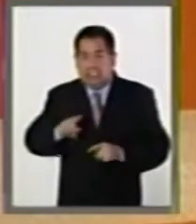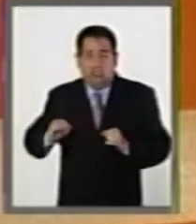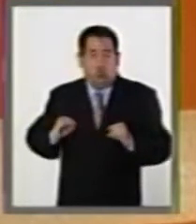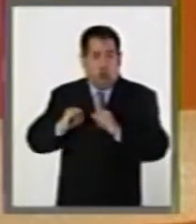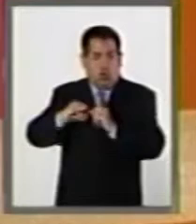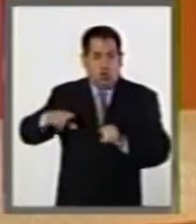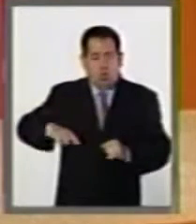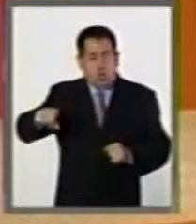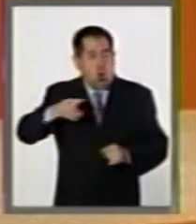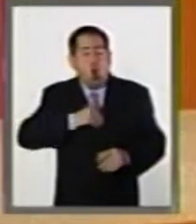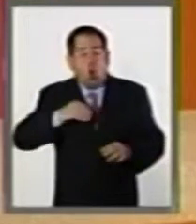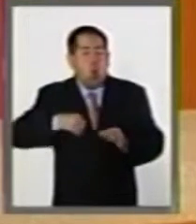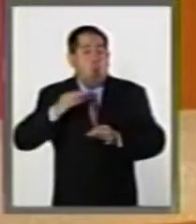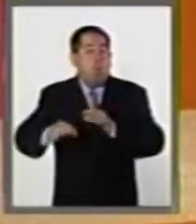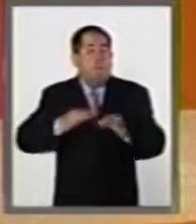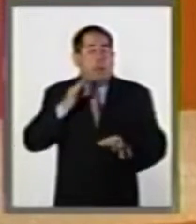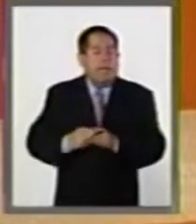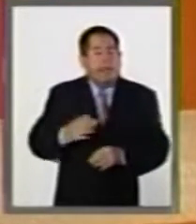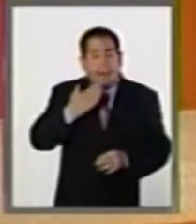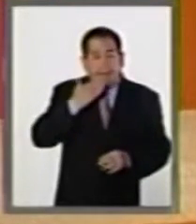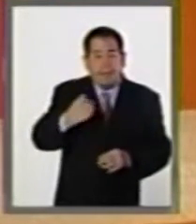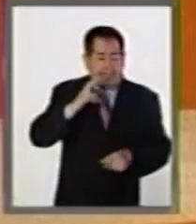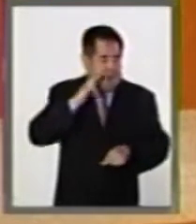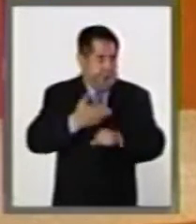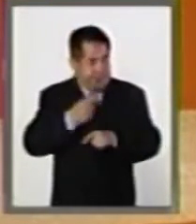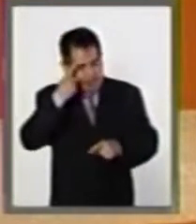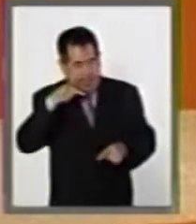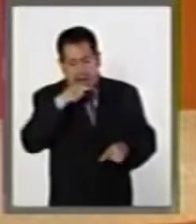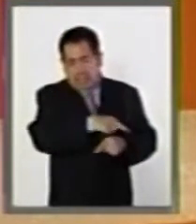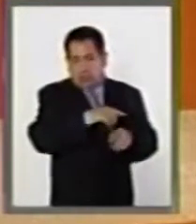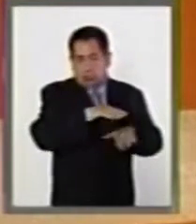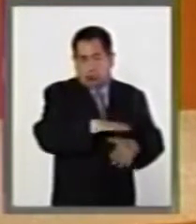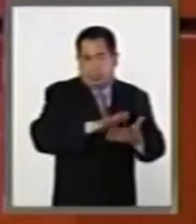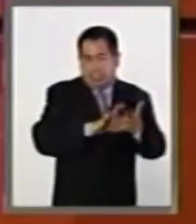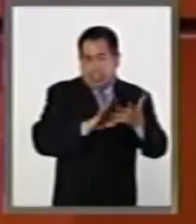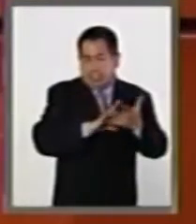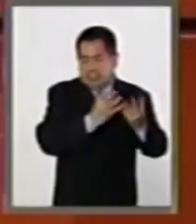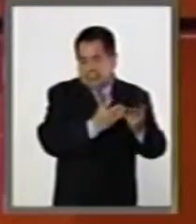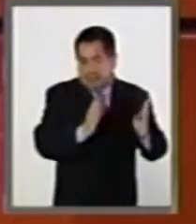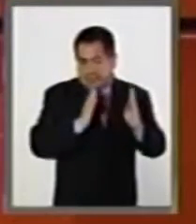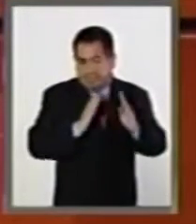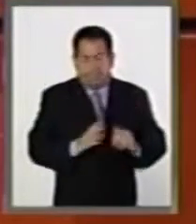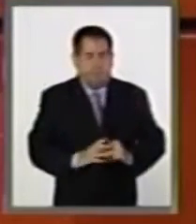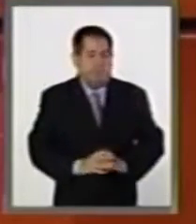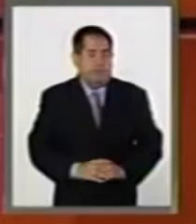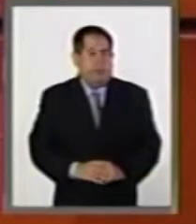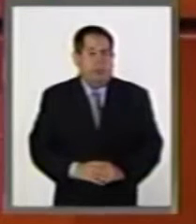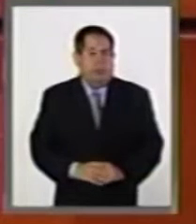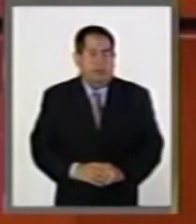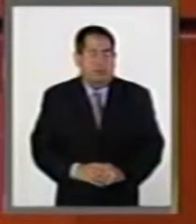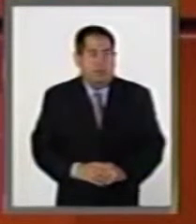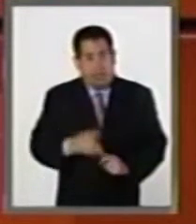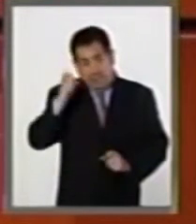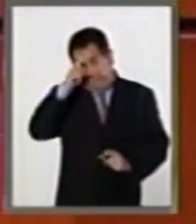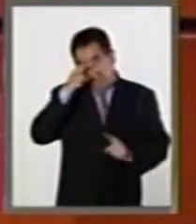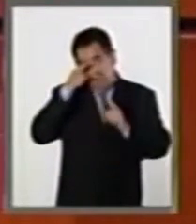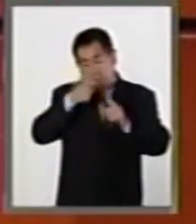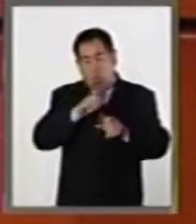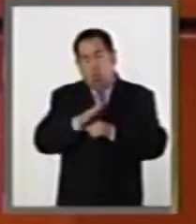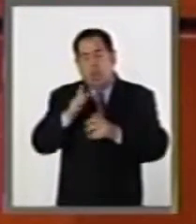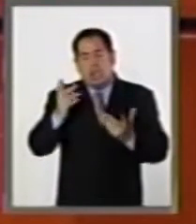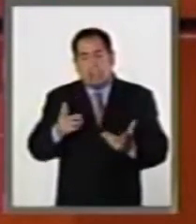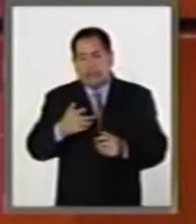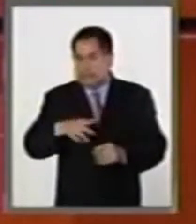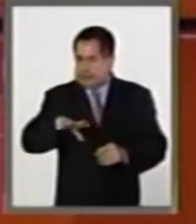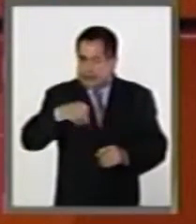del Estado cumplir con sus respectivas responsabilidades constitucionales. Entre los desafíos, y para